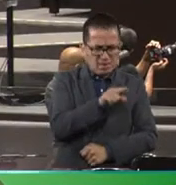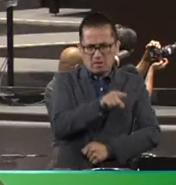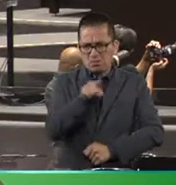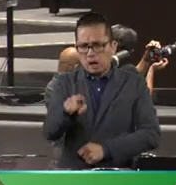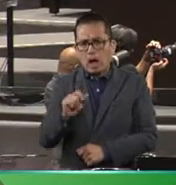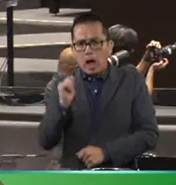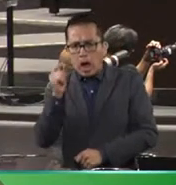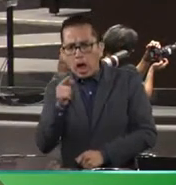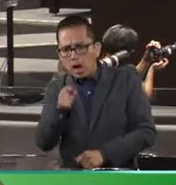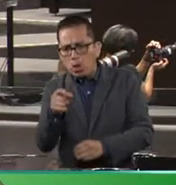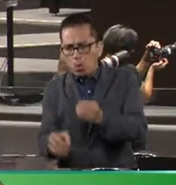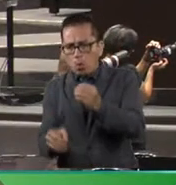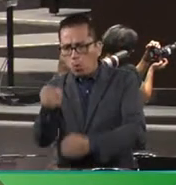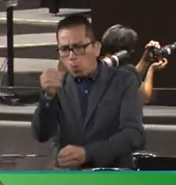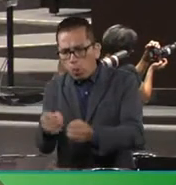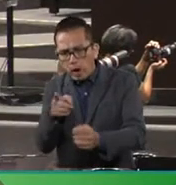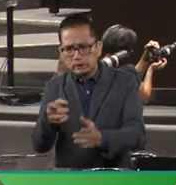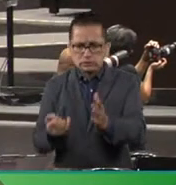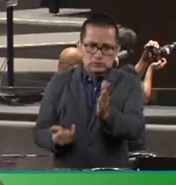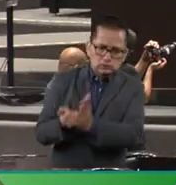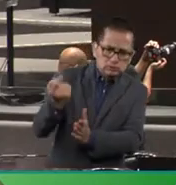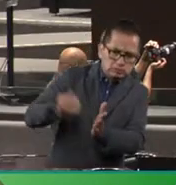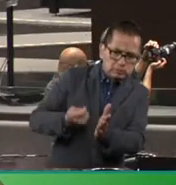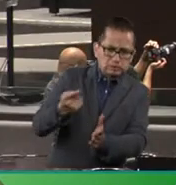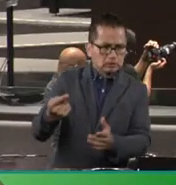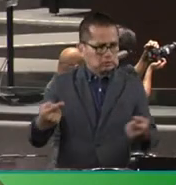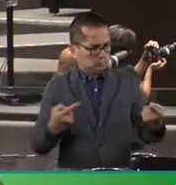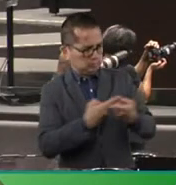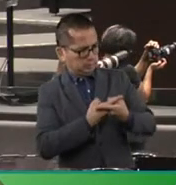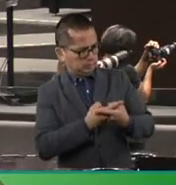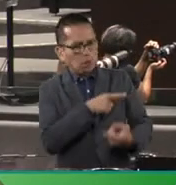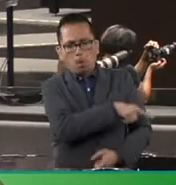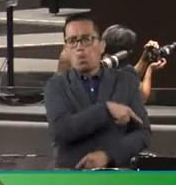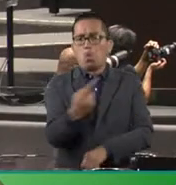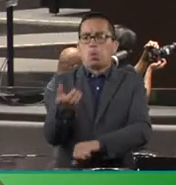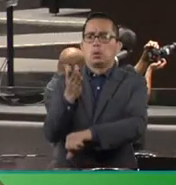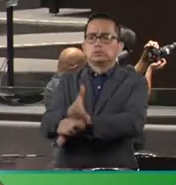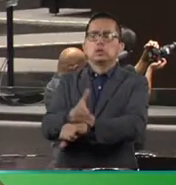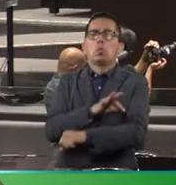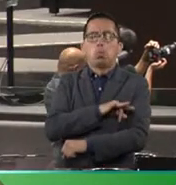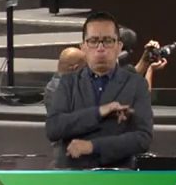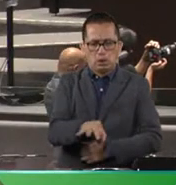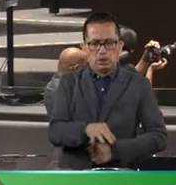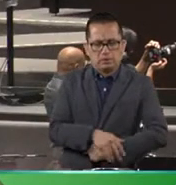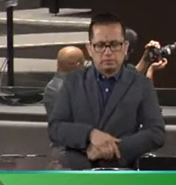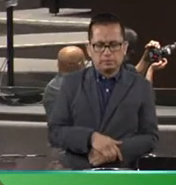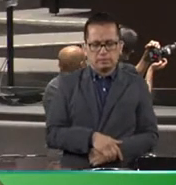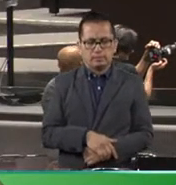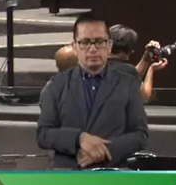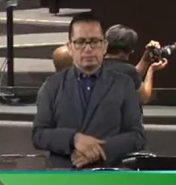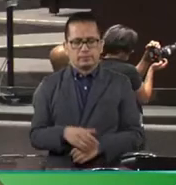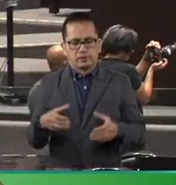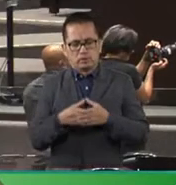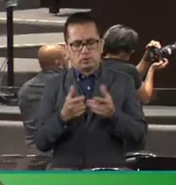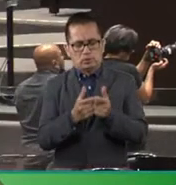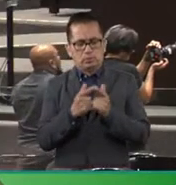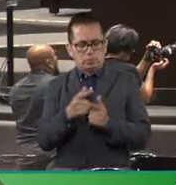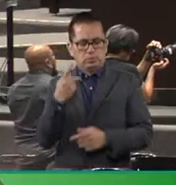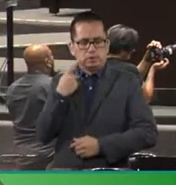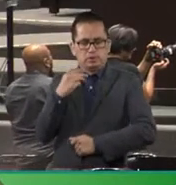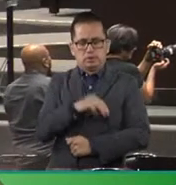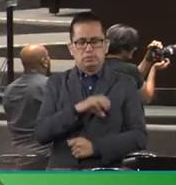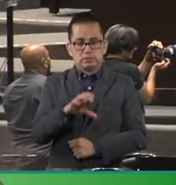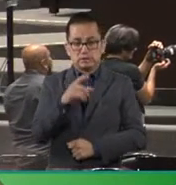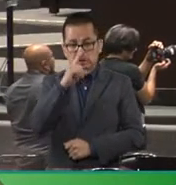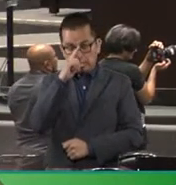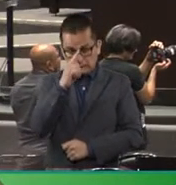aquellos o sentencias que no vayan en su misma línea en movimiento ciudadano estamos totalmente